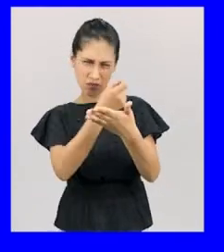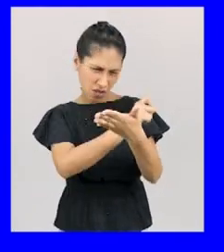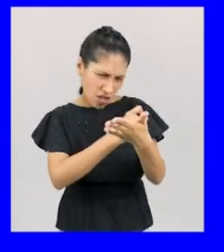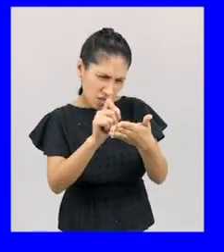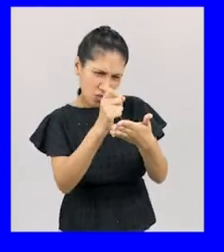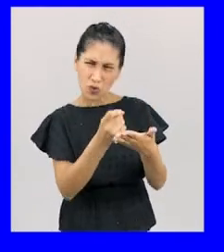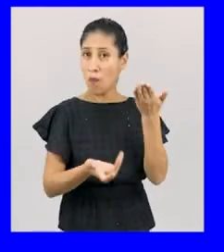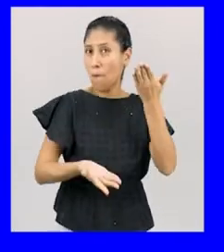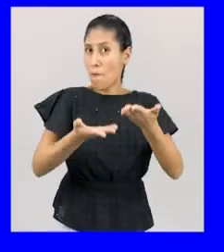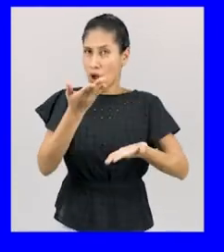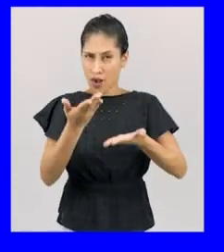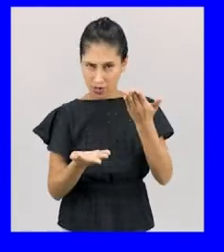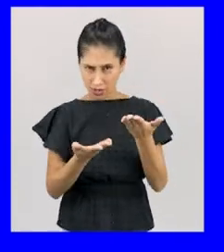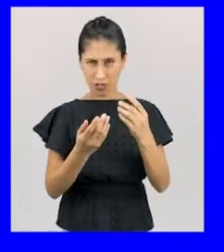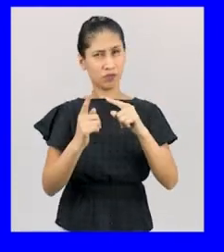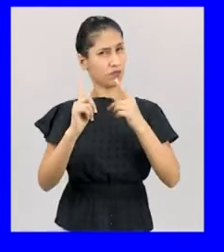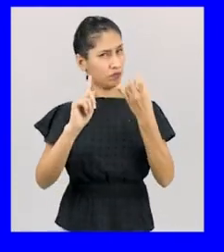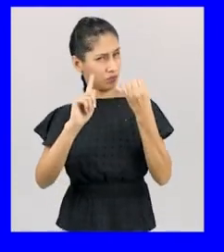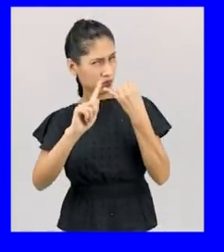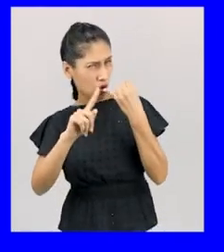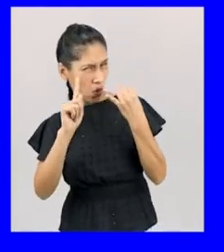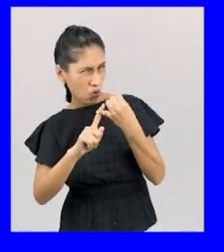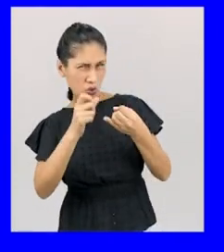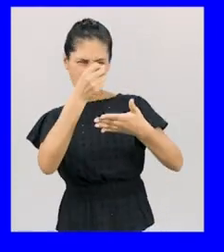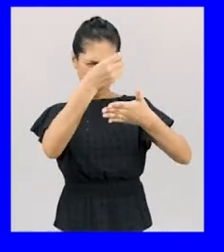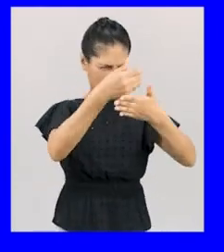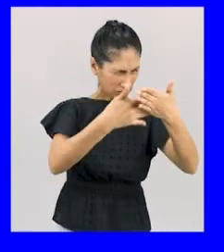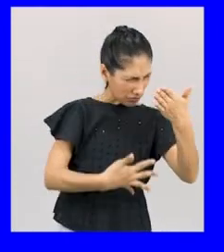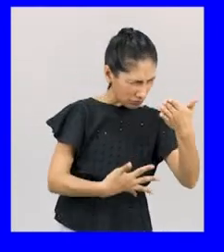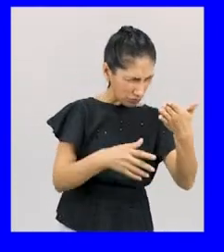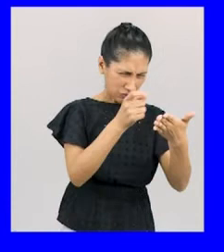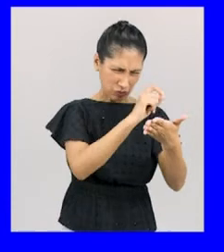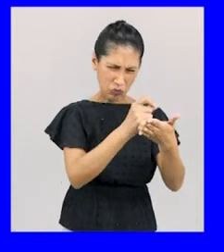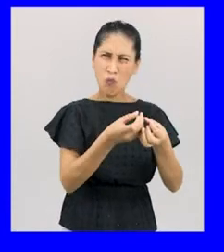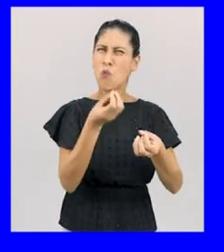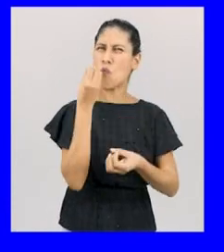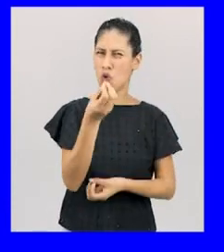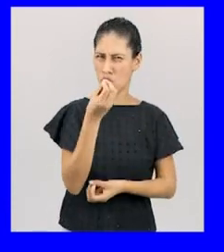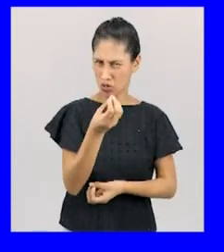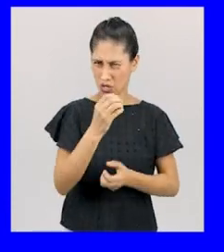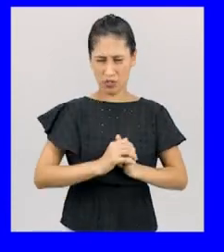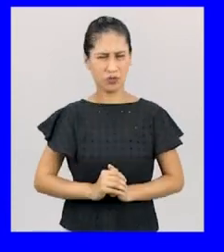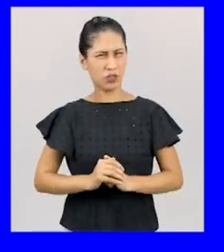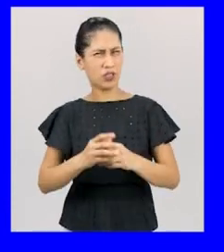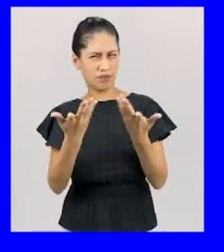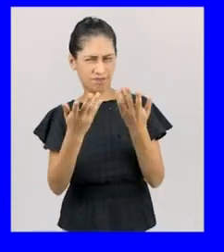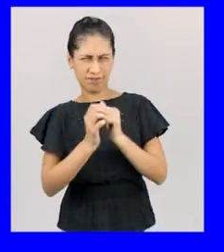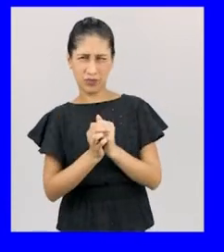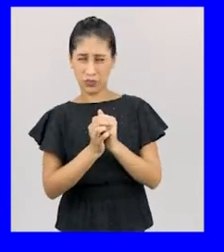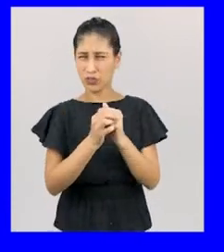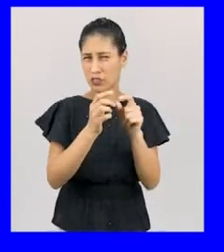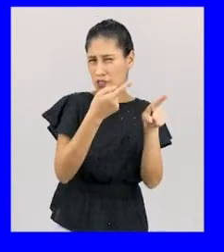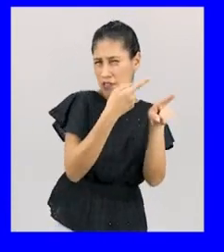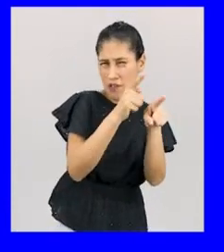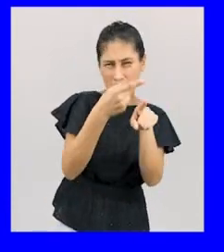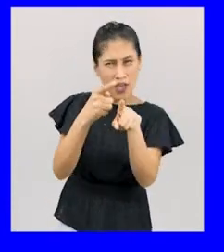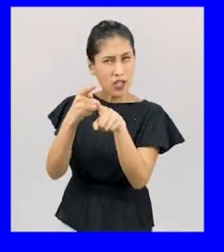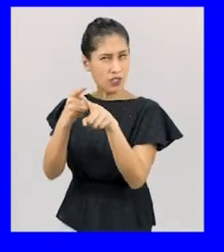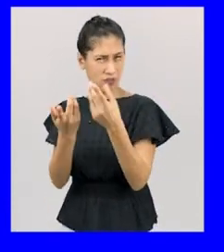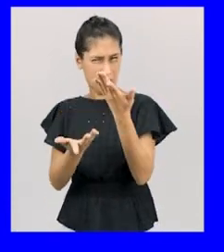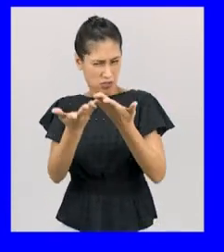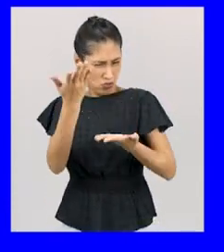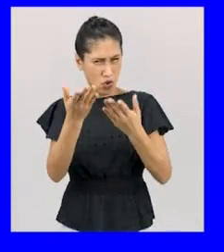¿Qué consecuencias se desprenden del tema? ¿Por qué crees que opinan así? ¿Qué diferencias existen entre